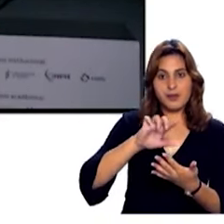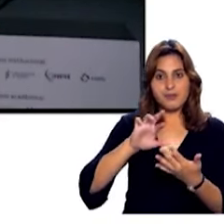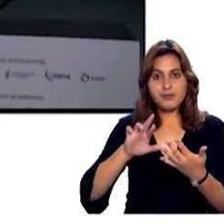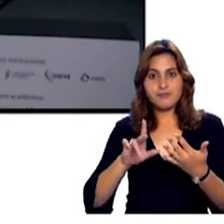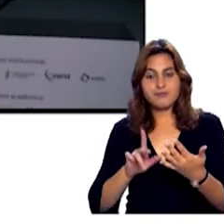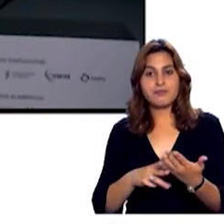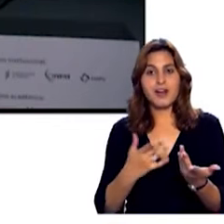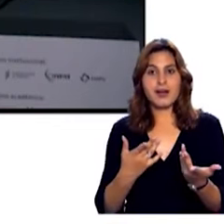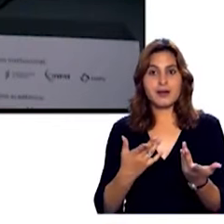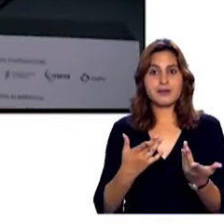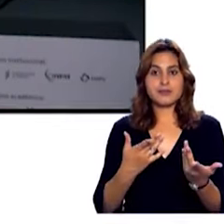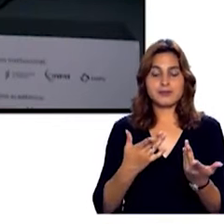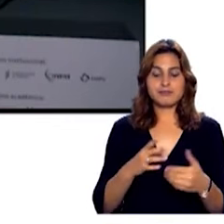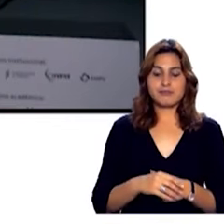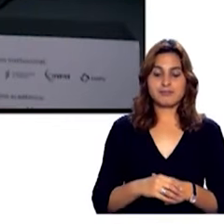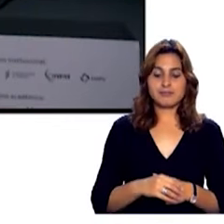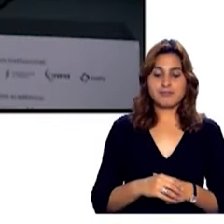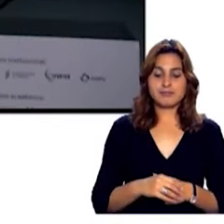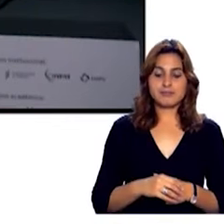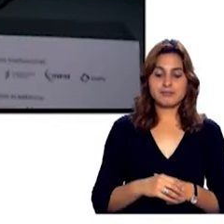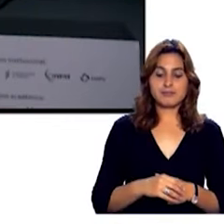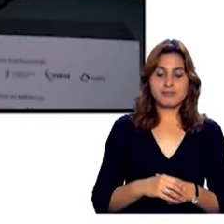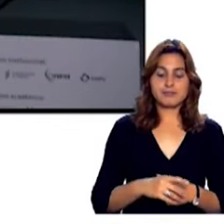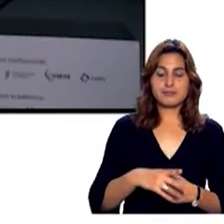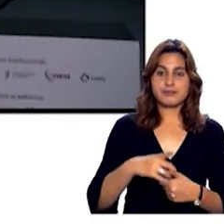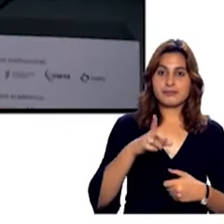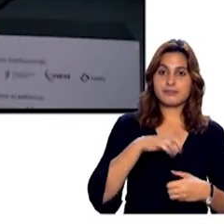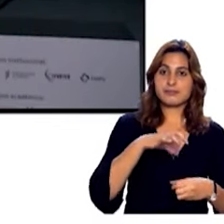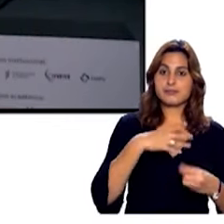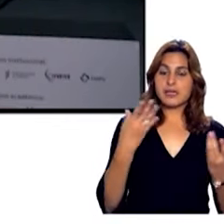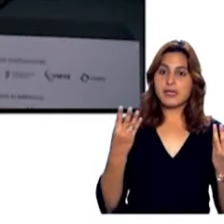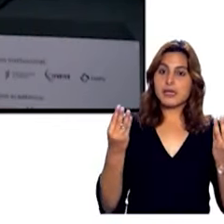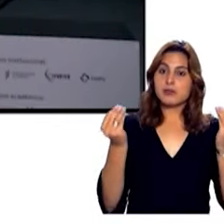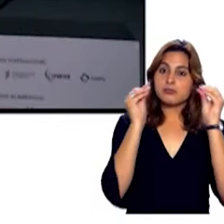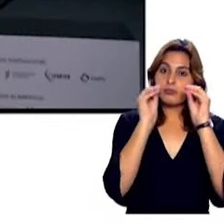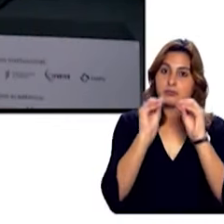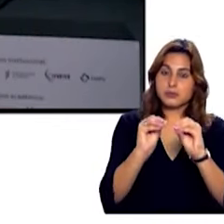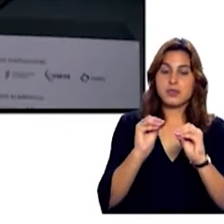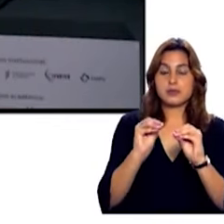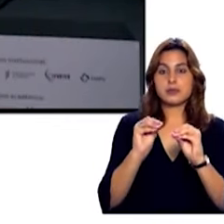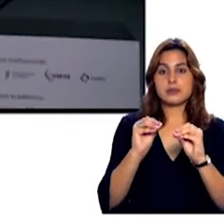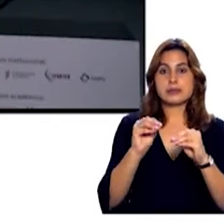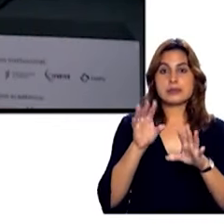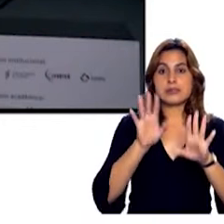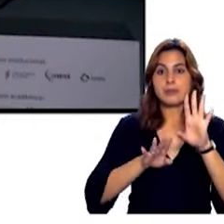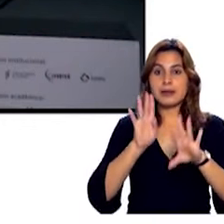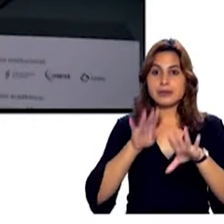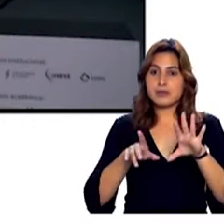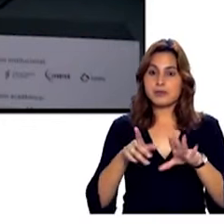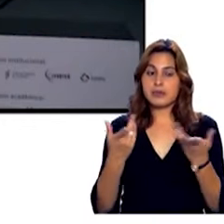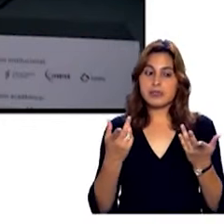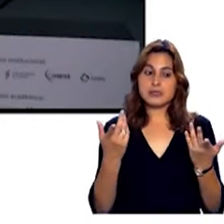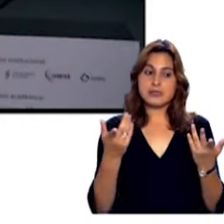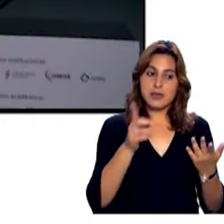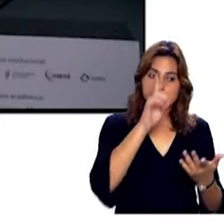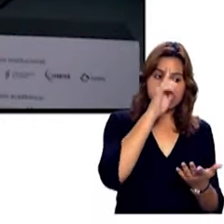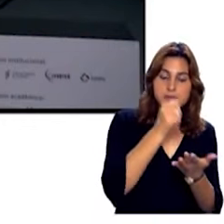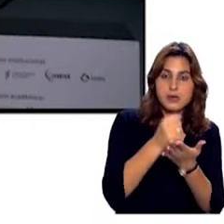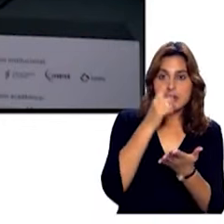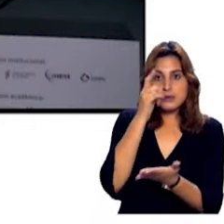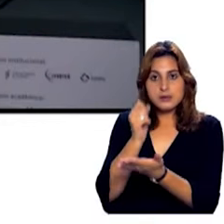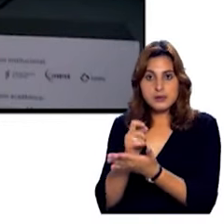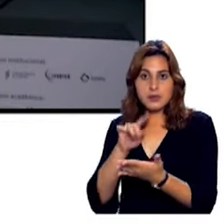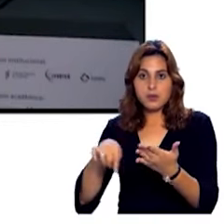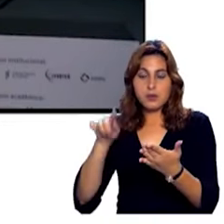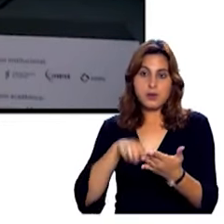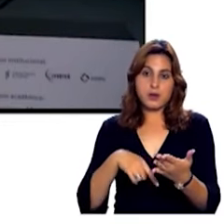en algunas ocasiones Seal Que el interés casacion Y dice para Pod recurrir deberá